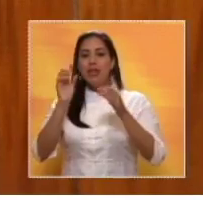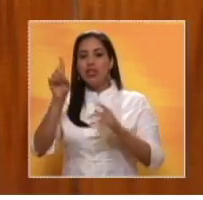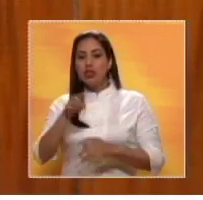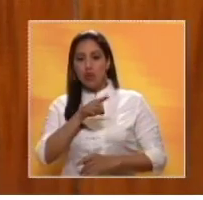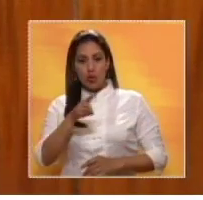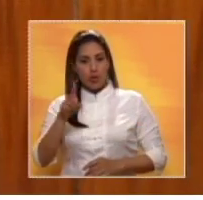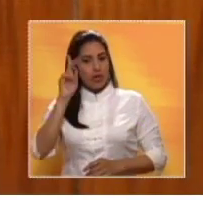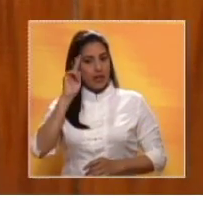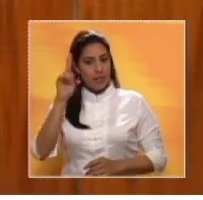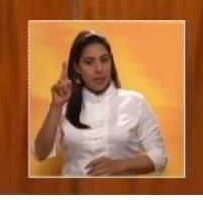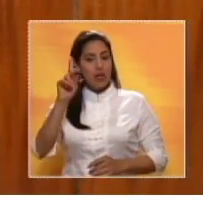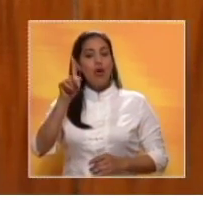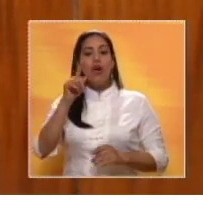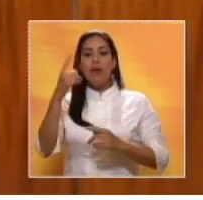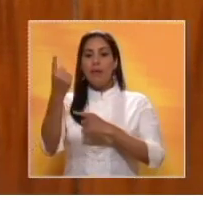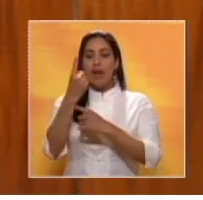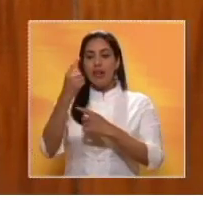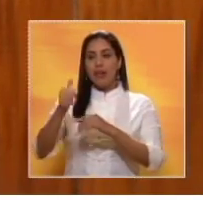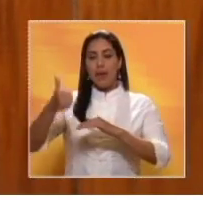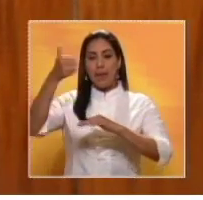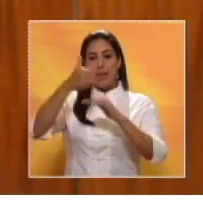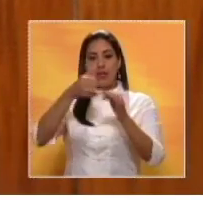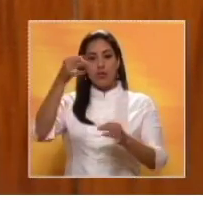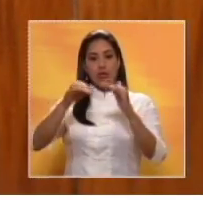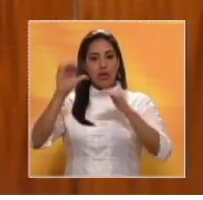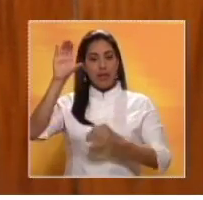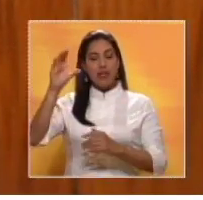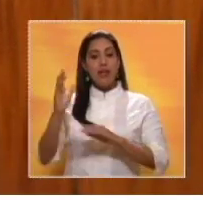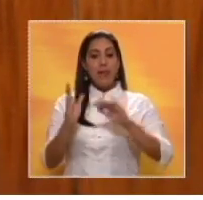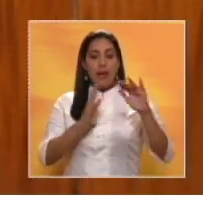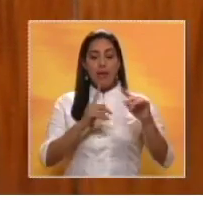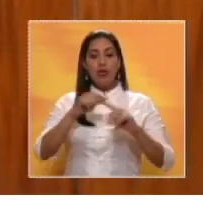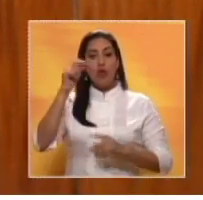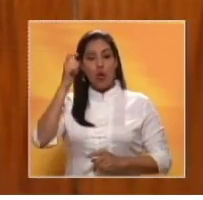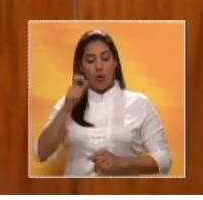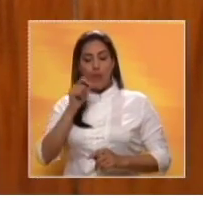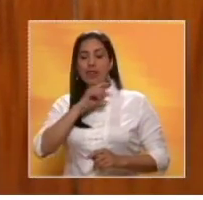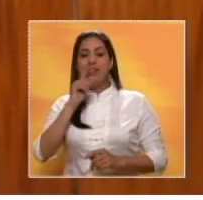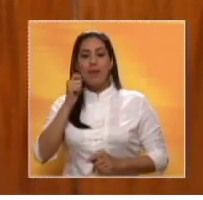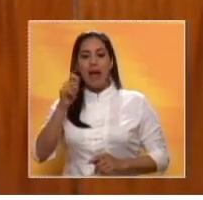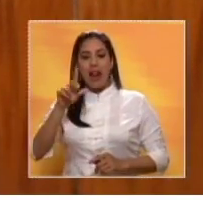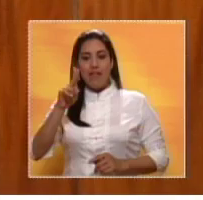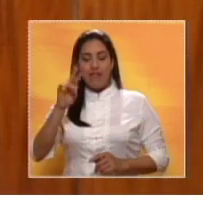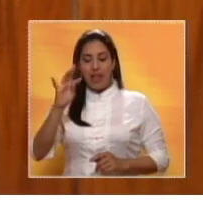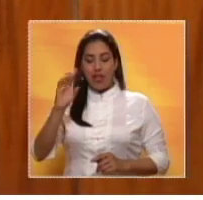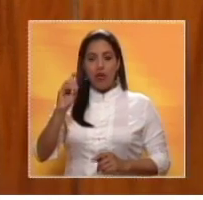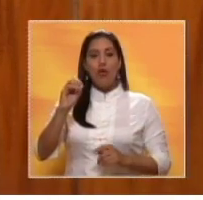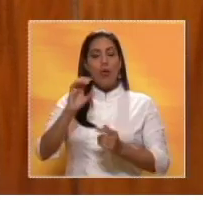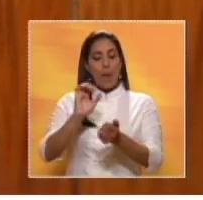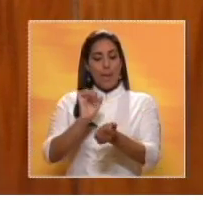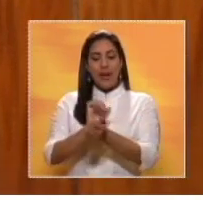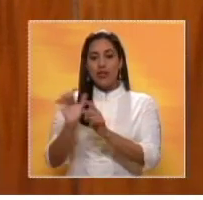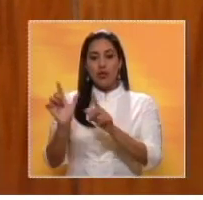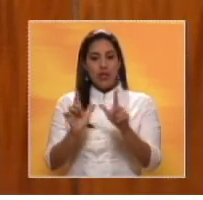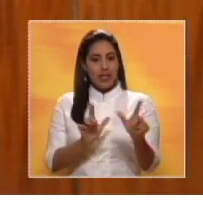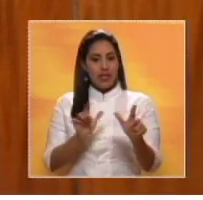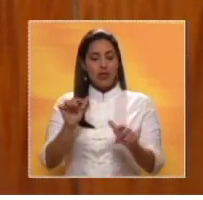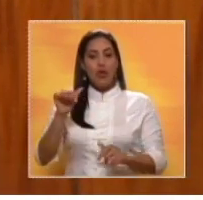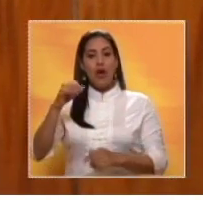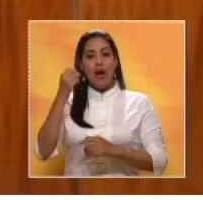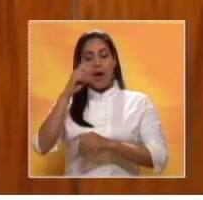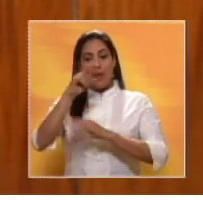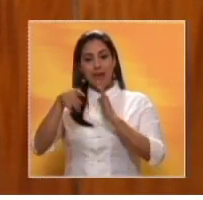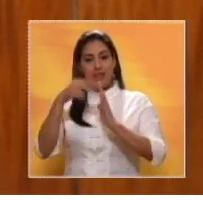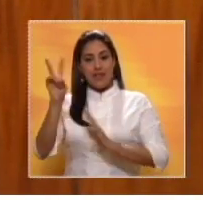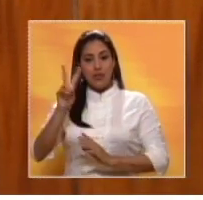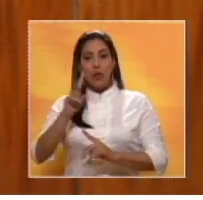si ha ejecutado la orden del máximo tribunal del país. Por el contrario, Alfredo Ramos ya se encuentra detenido en la sede del SEBIN del Helicoide,